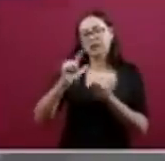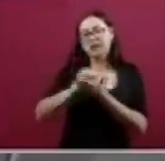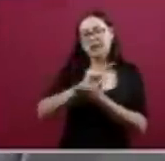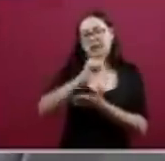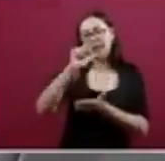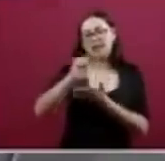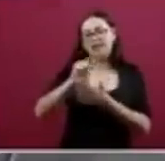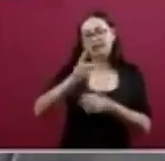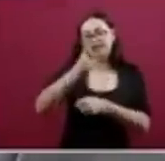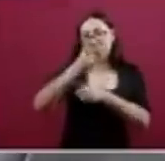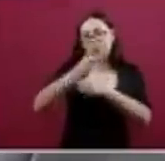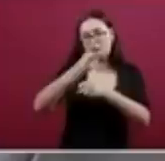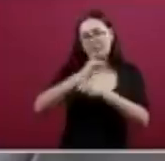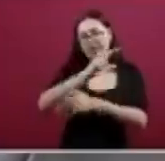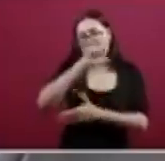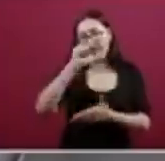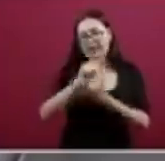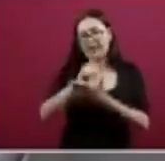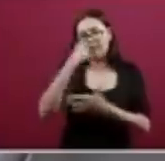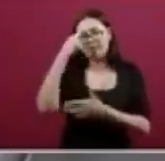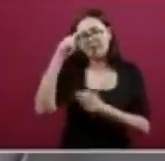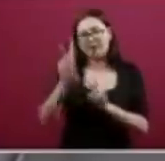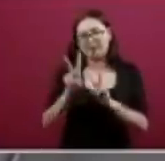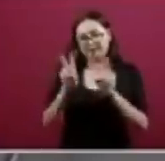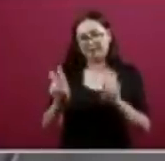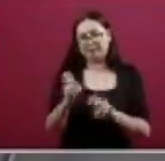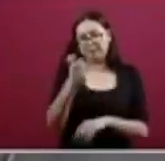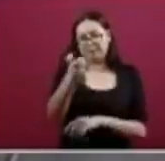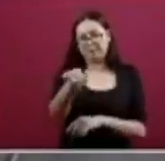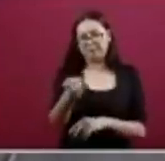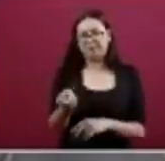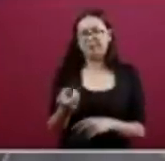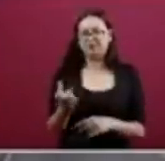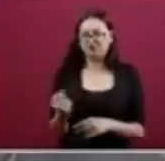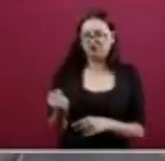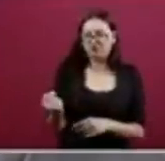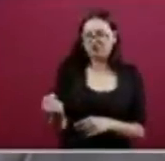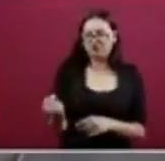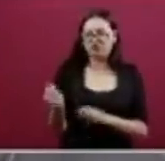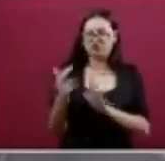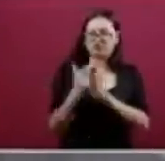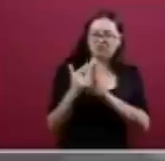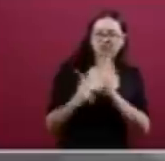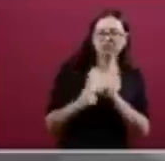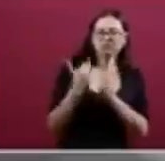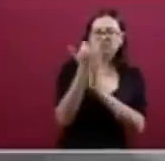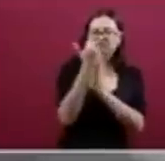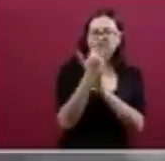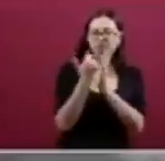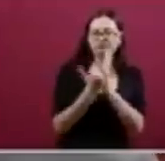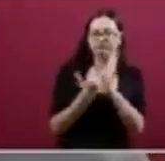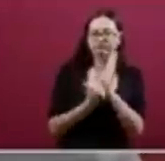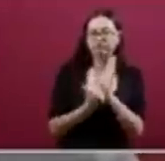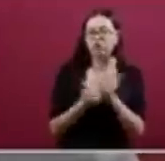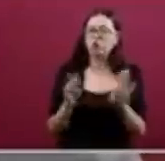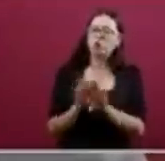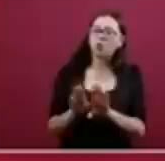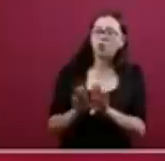para el manejo de la fuerza, para la reglamentación en el uso de la